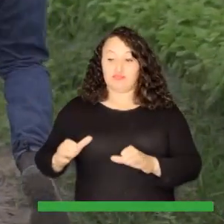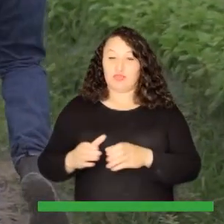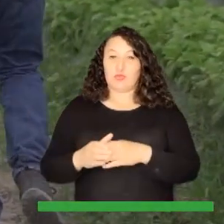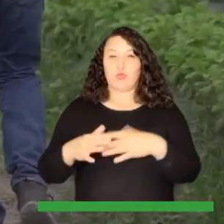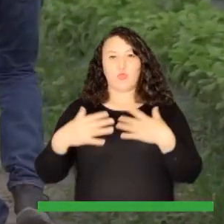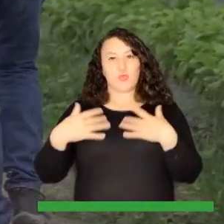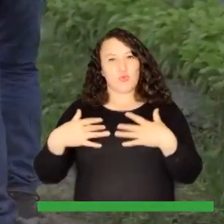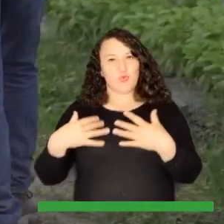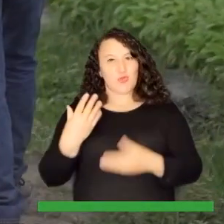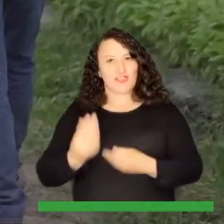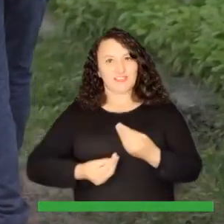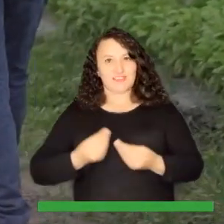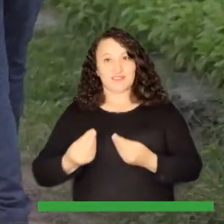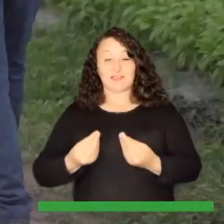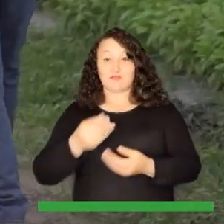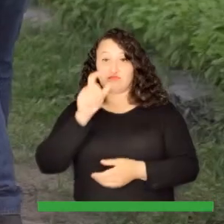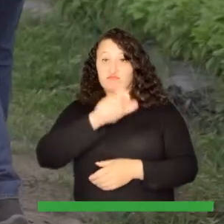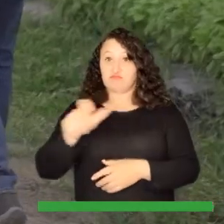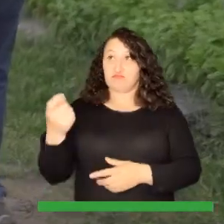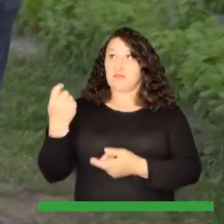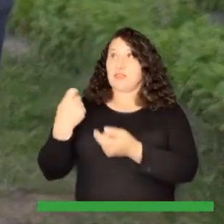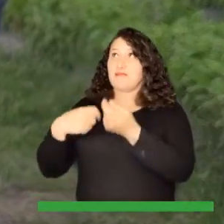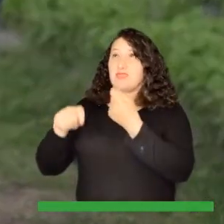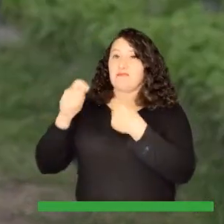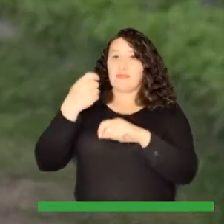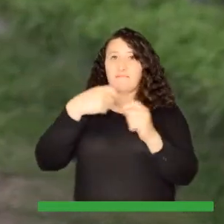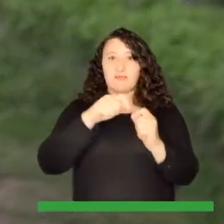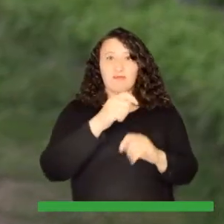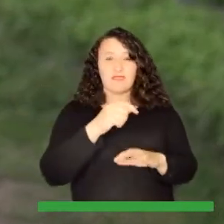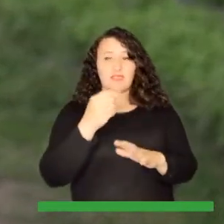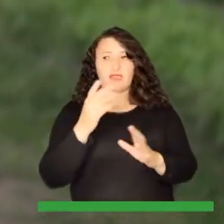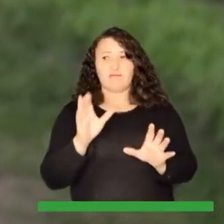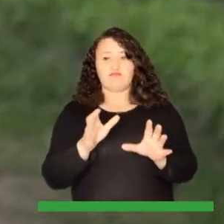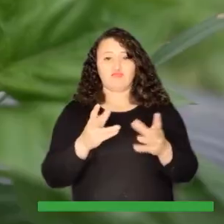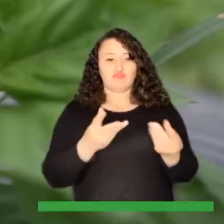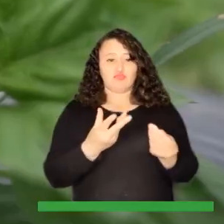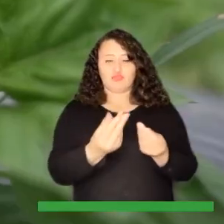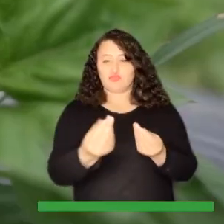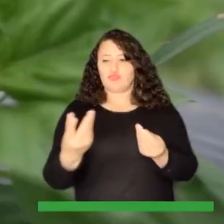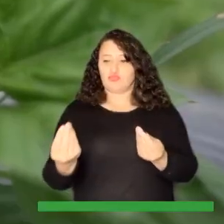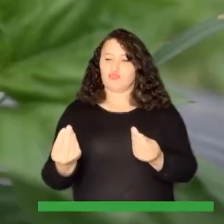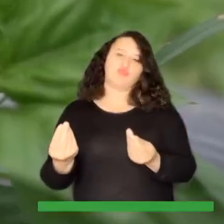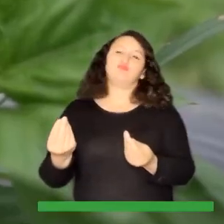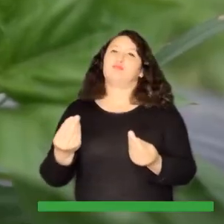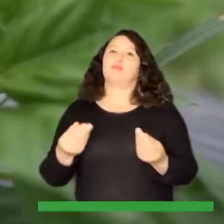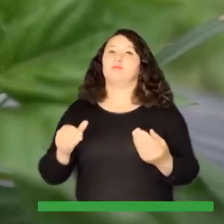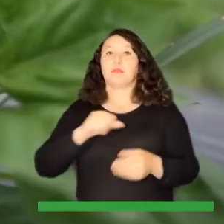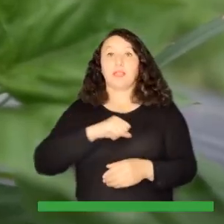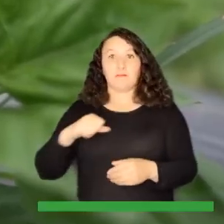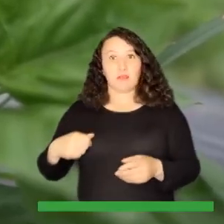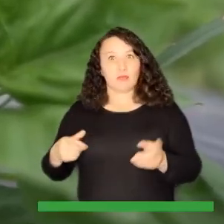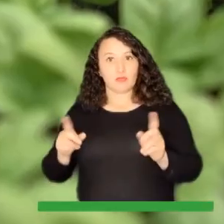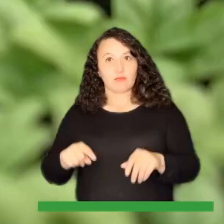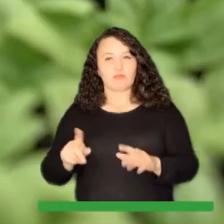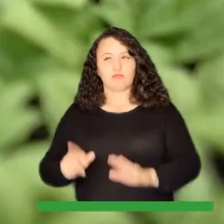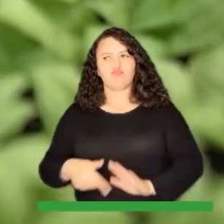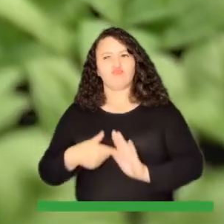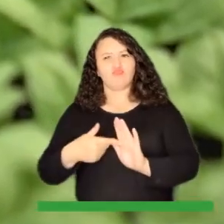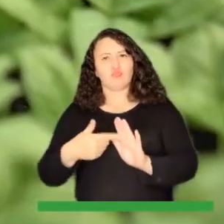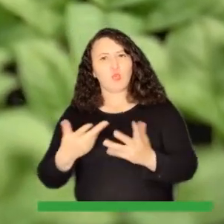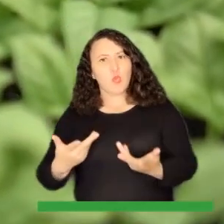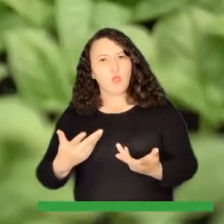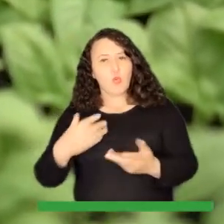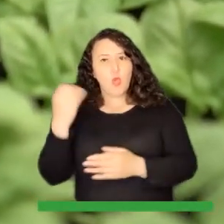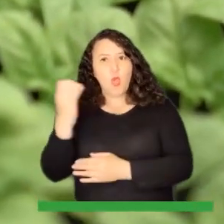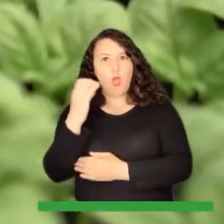ha venido haciendo tanto con exportadores, con gremios, con el mismo sector privado, para mostrar que Colombia está preparada